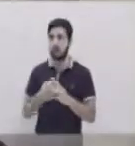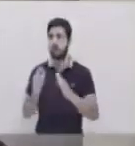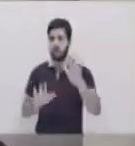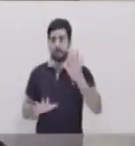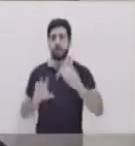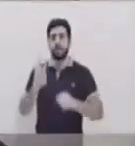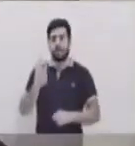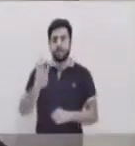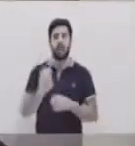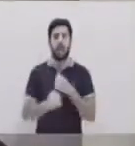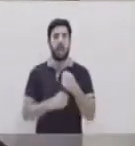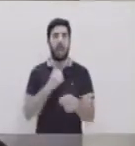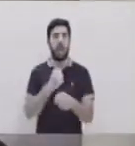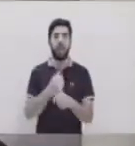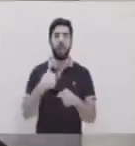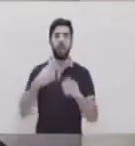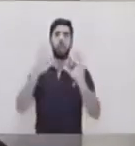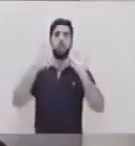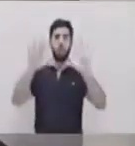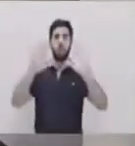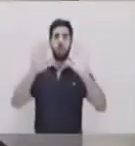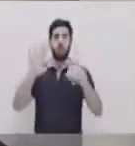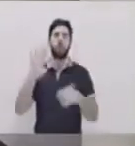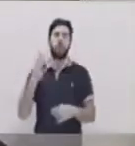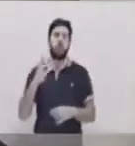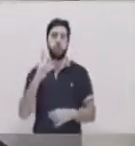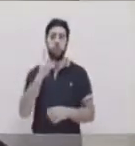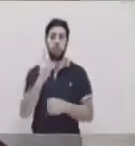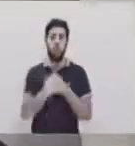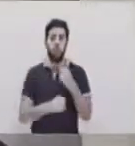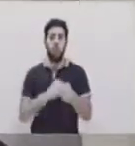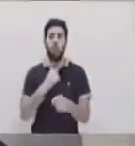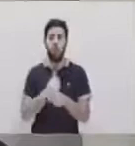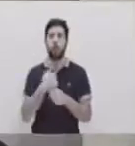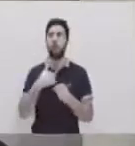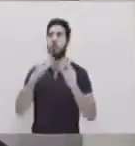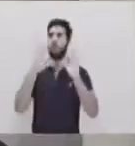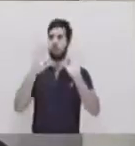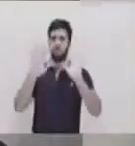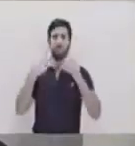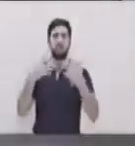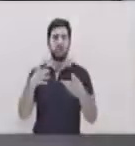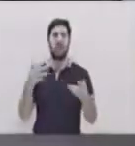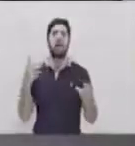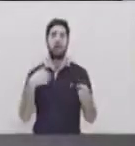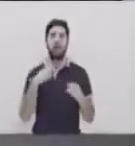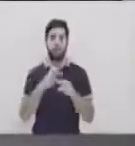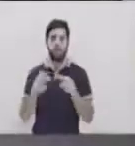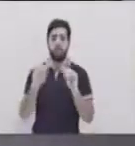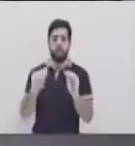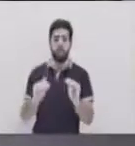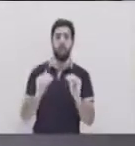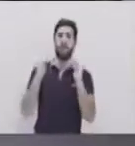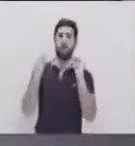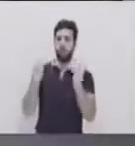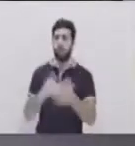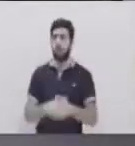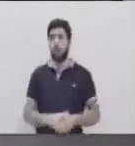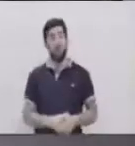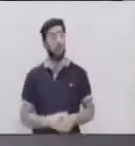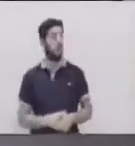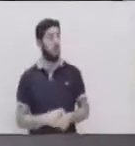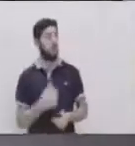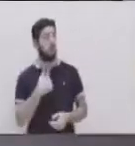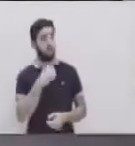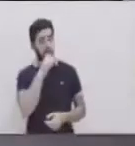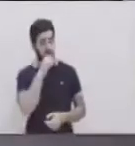estoy practicando el voleibol de playa y ya llevo como un año el voleibol de sala también. Y me encanta eso que estás diciendo porque